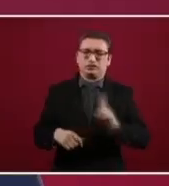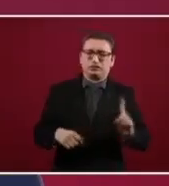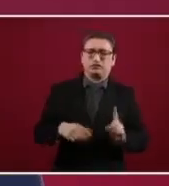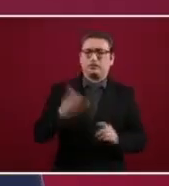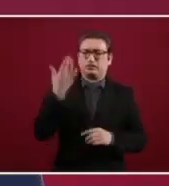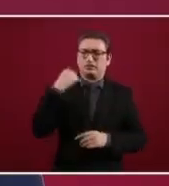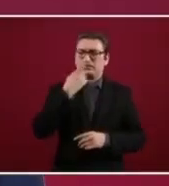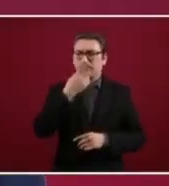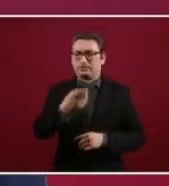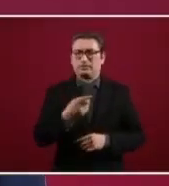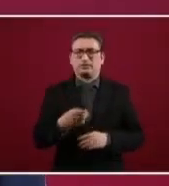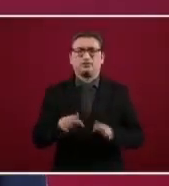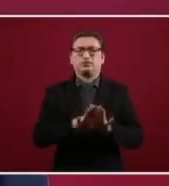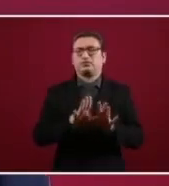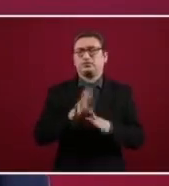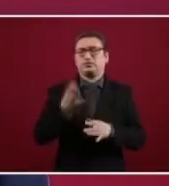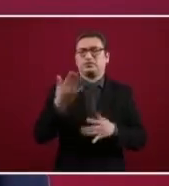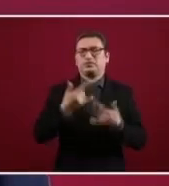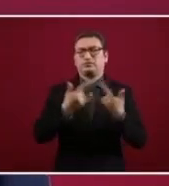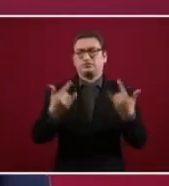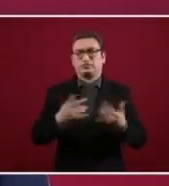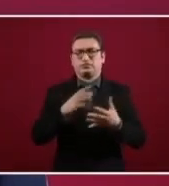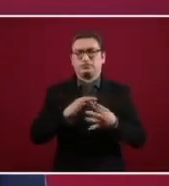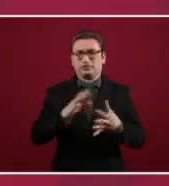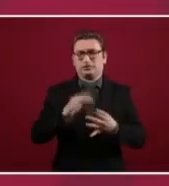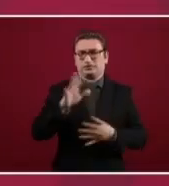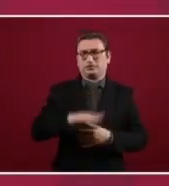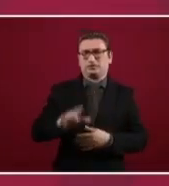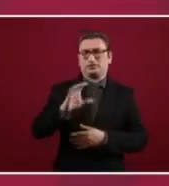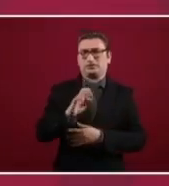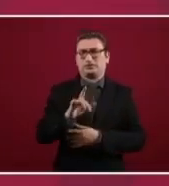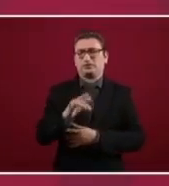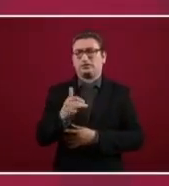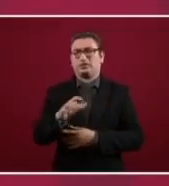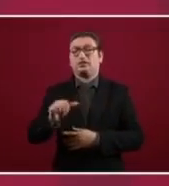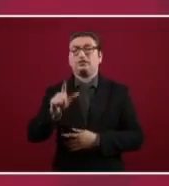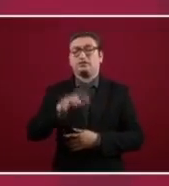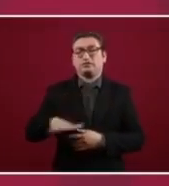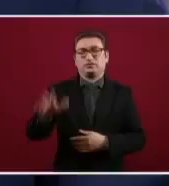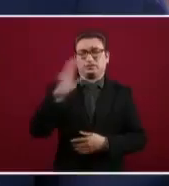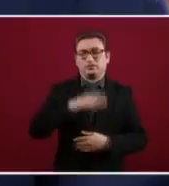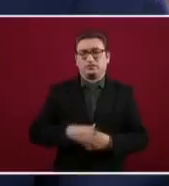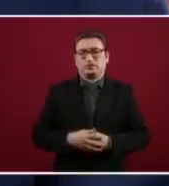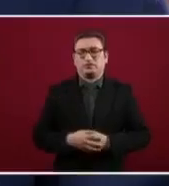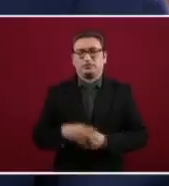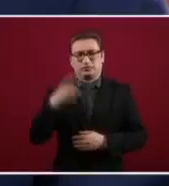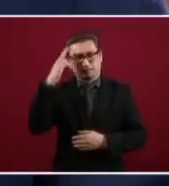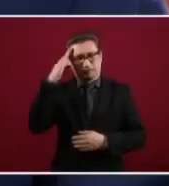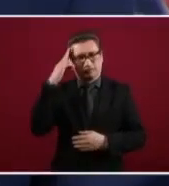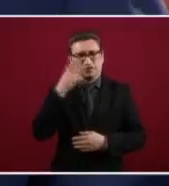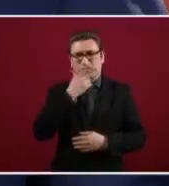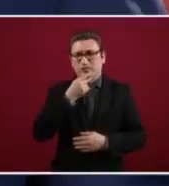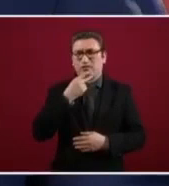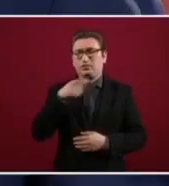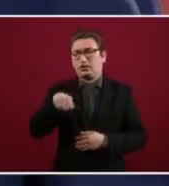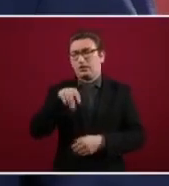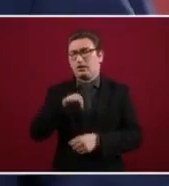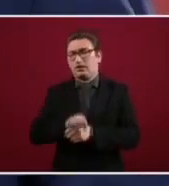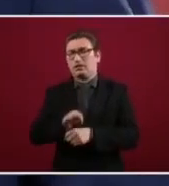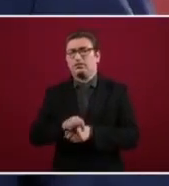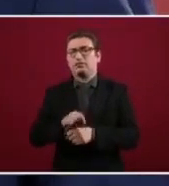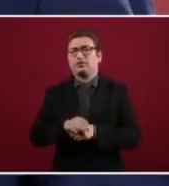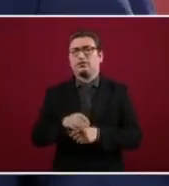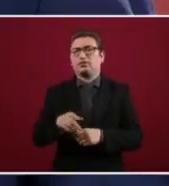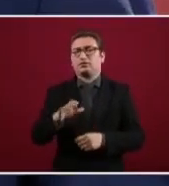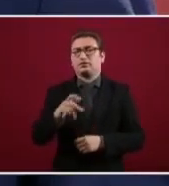hablaba yo ayer del caso de zelaya que porfirio díaz lo protege era